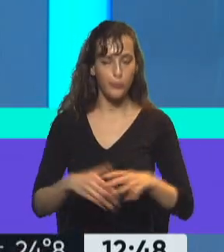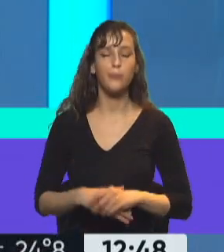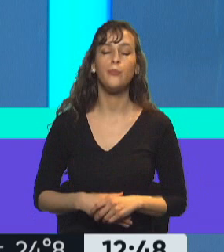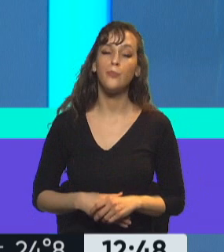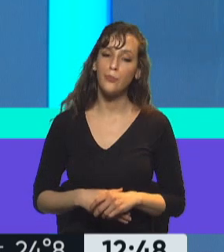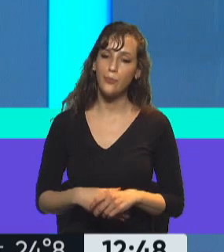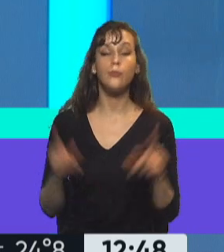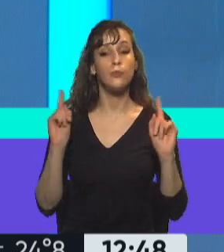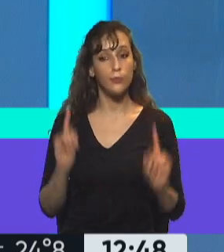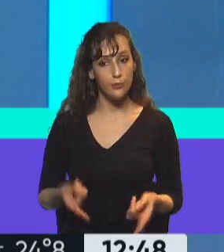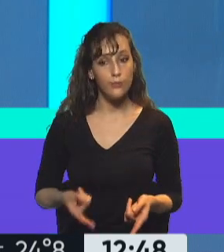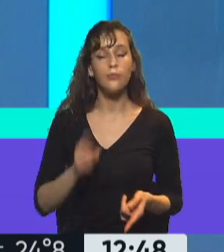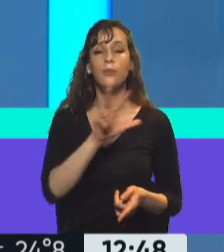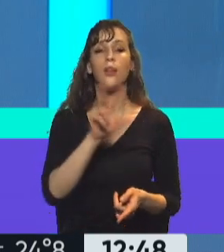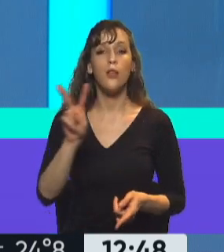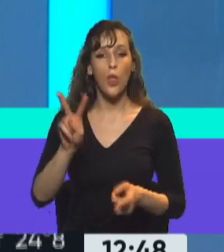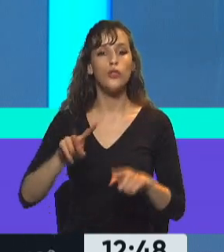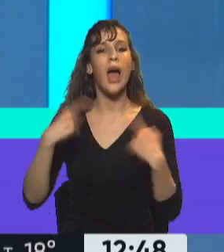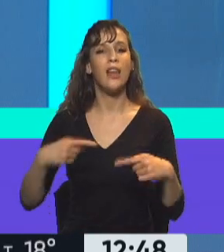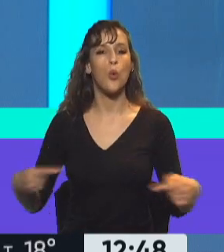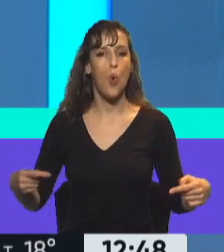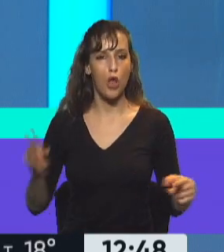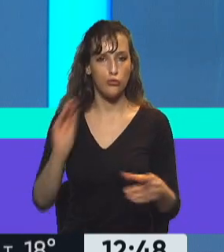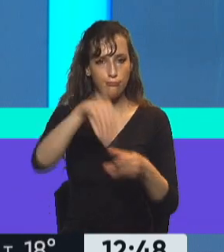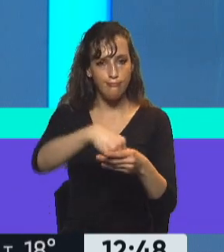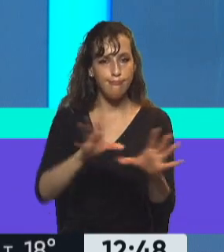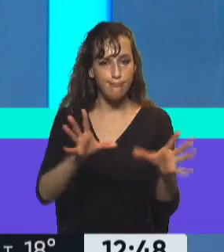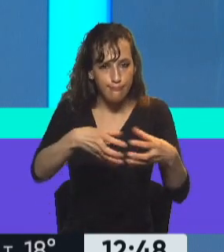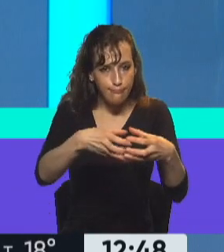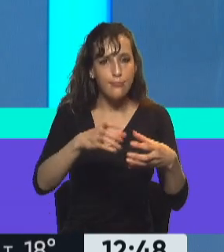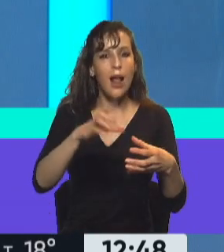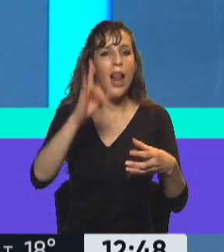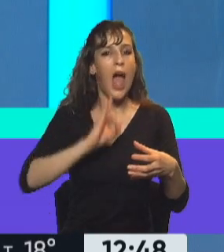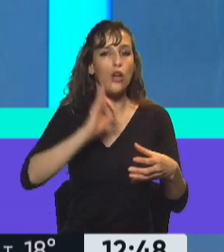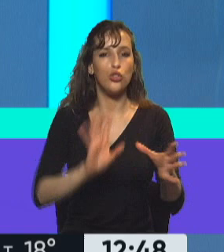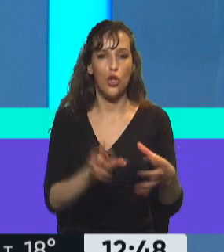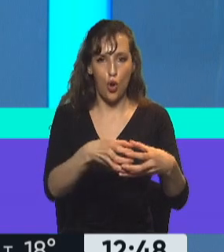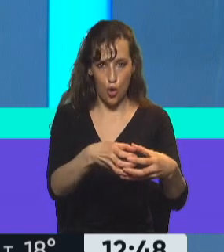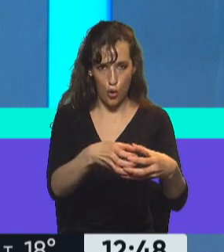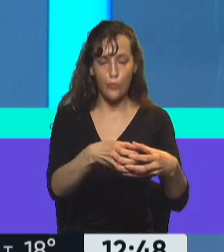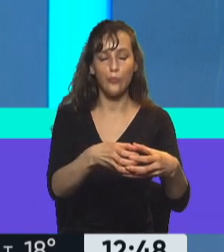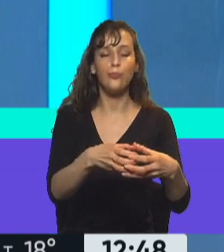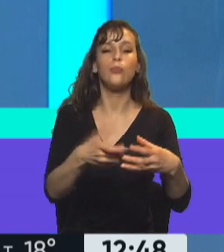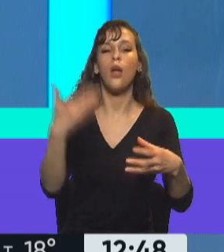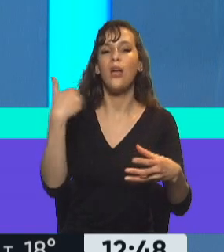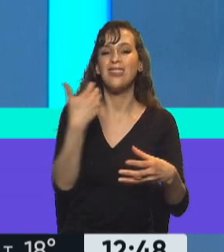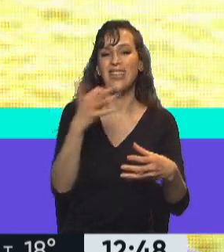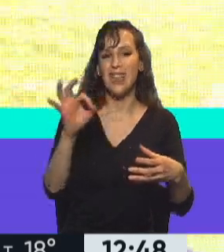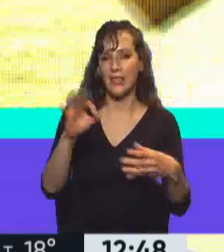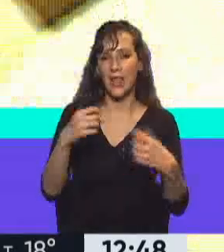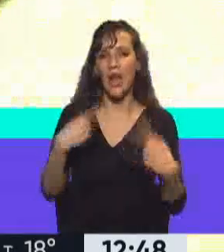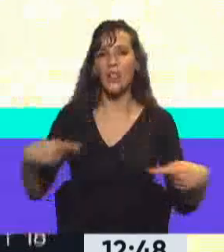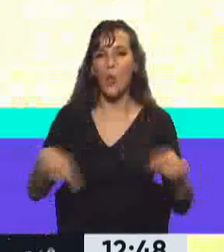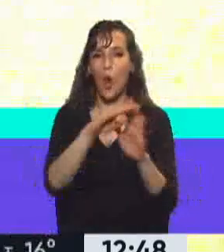32 artículos del rubro lácteo ya había unos 60 artículos un poco